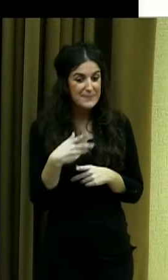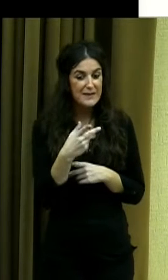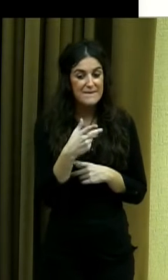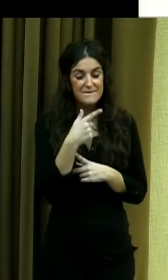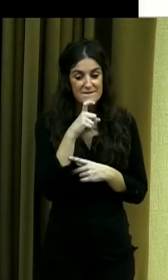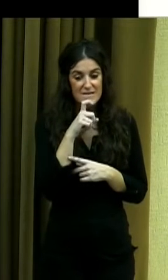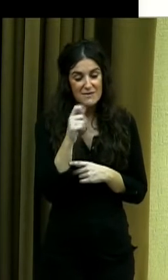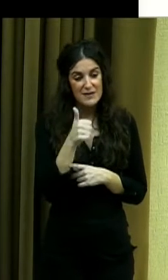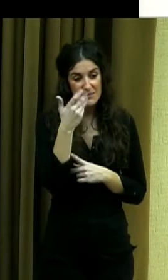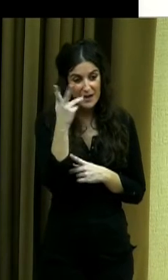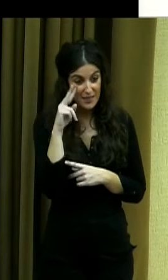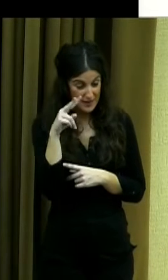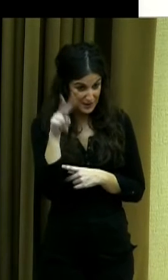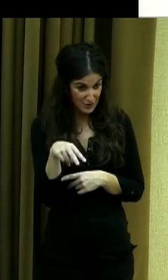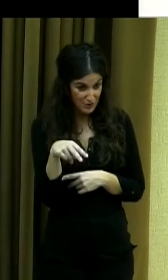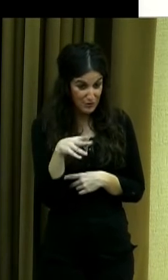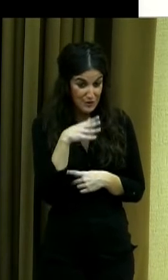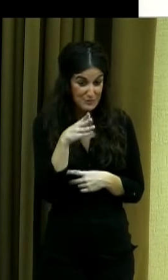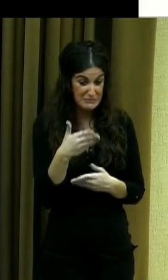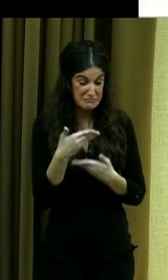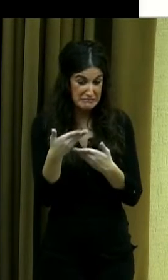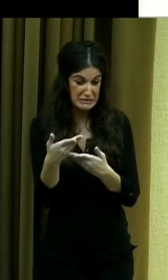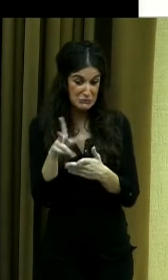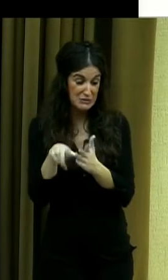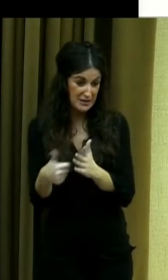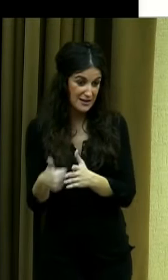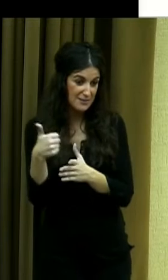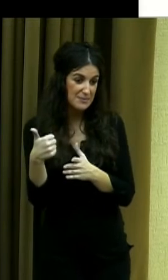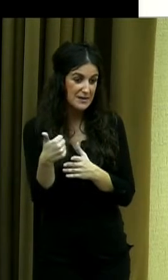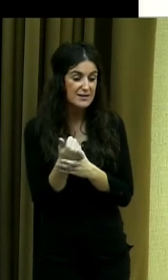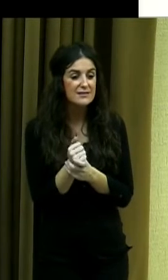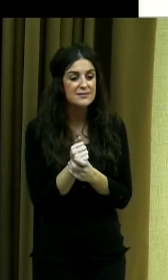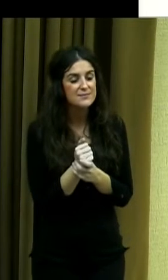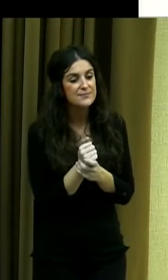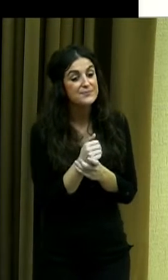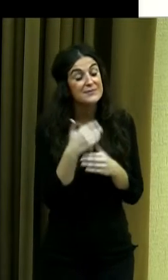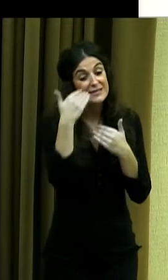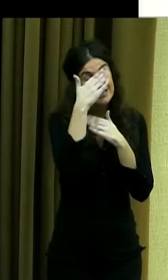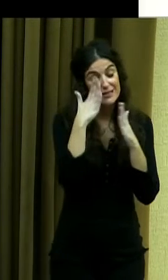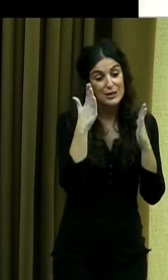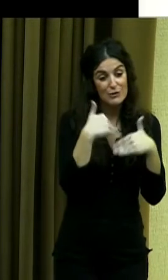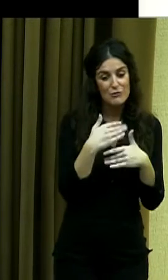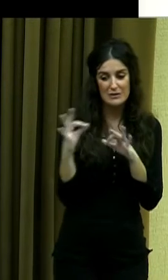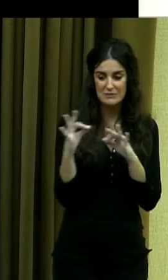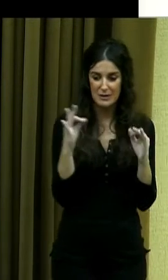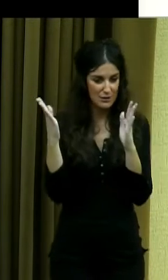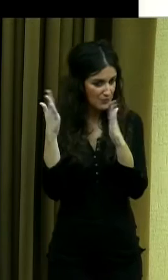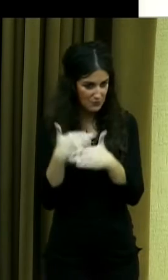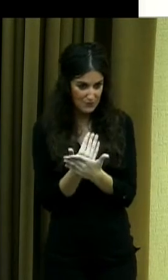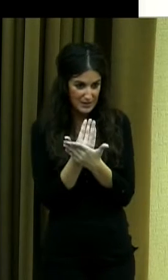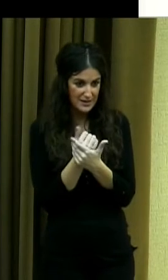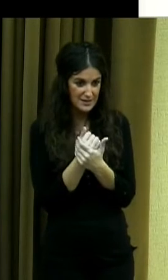y el que más tardíamente va a recibir ayuda. Sus mayores problemas van a ser la inatención y la desorganización.